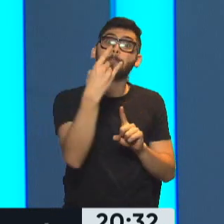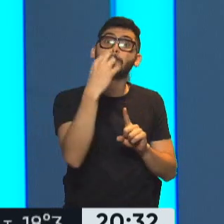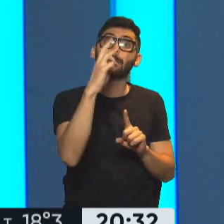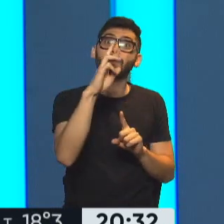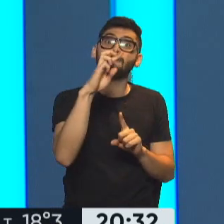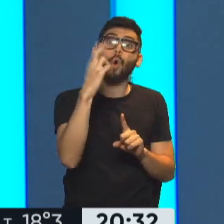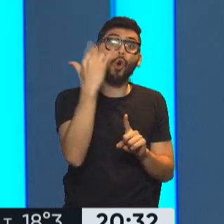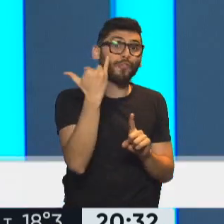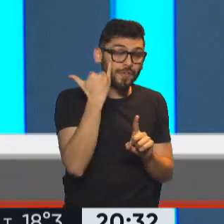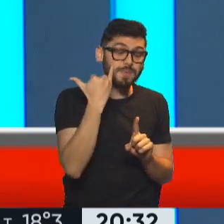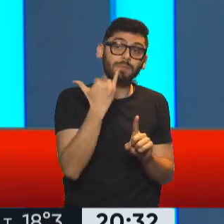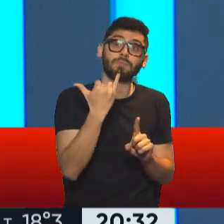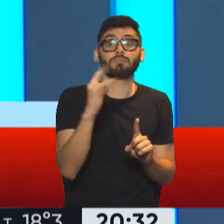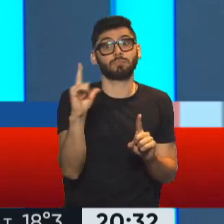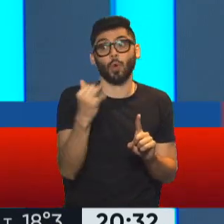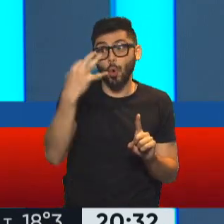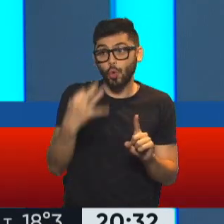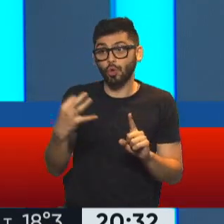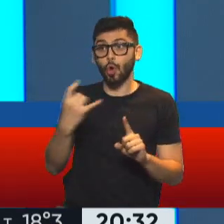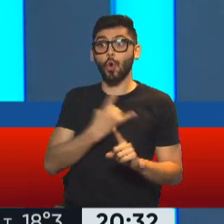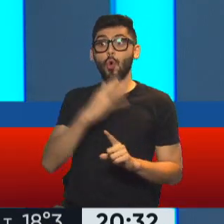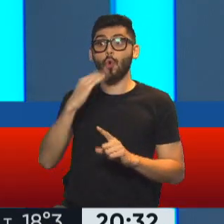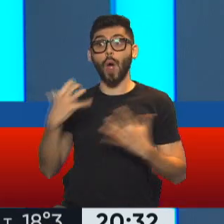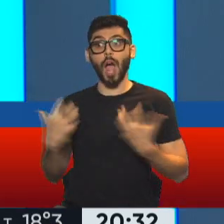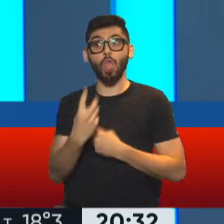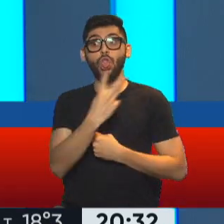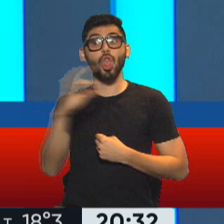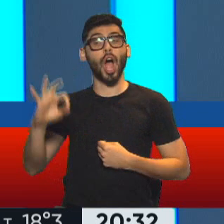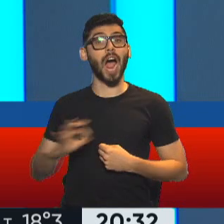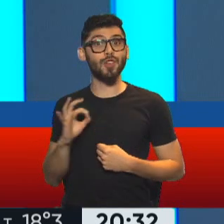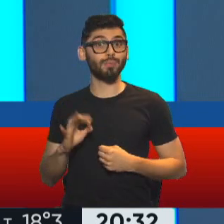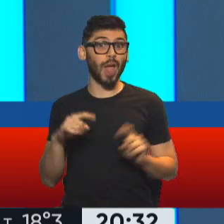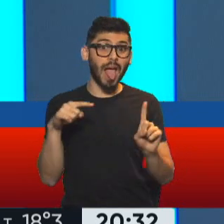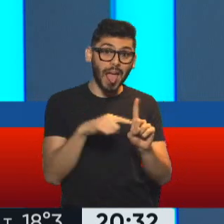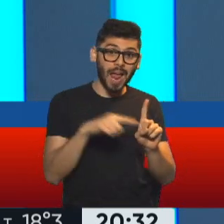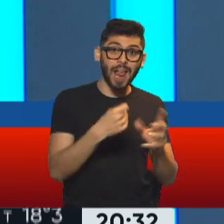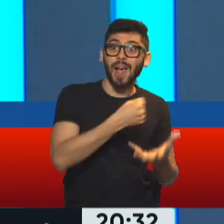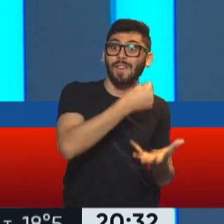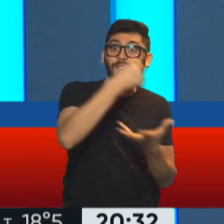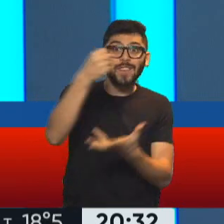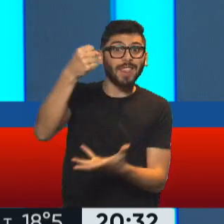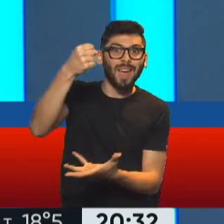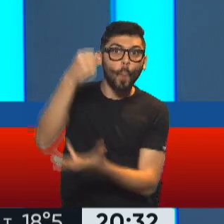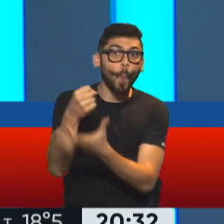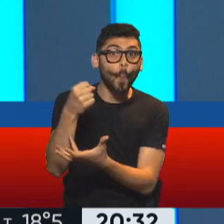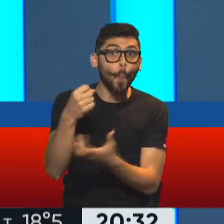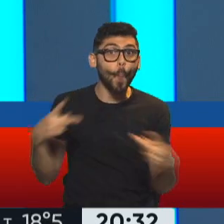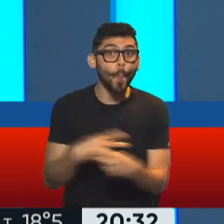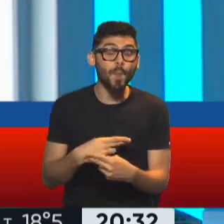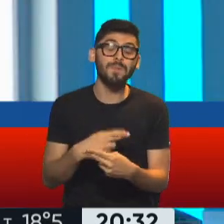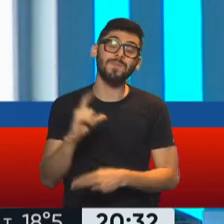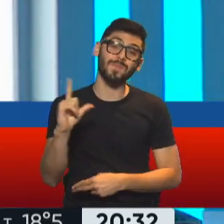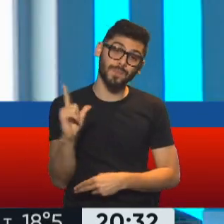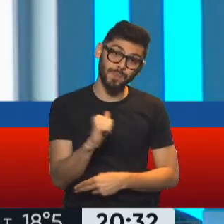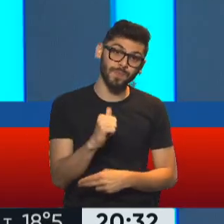día que la Universidad de Buenos Aires cumple 200 años, siendo que él le quitó fondos a la Universidad de Buenos Aires.